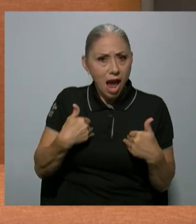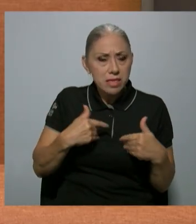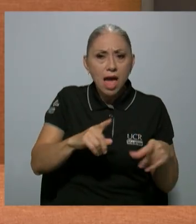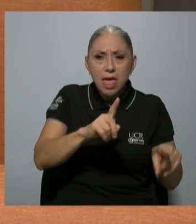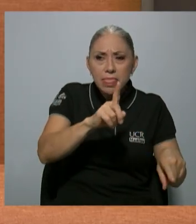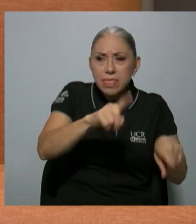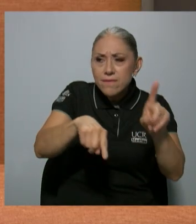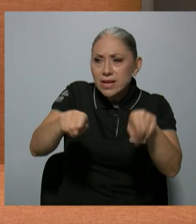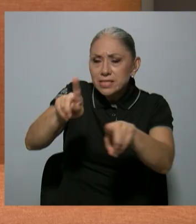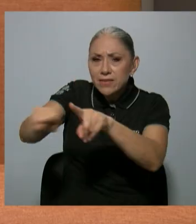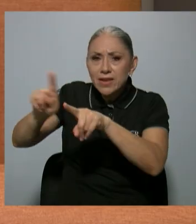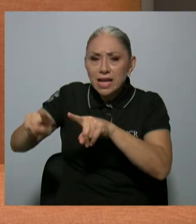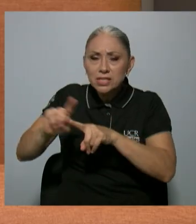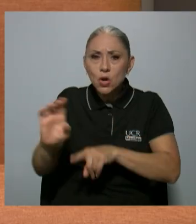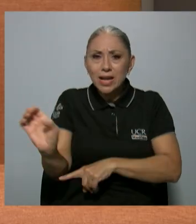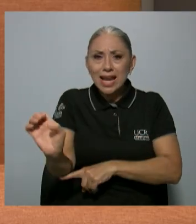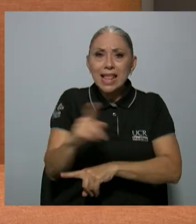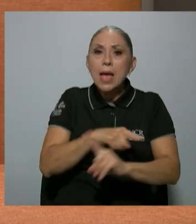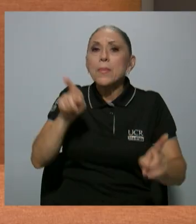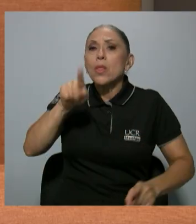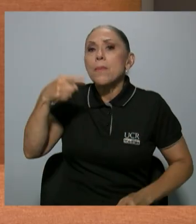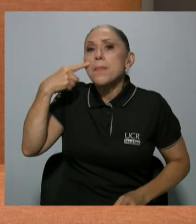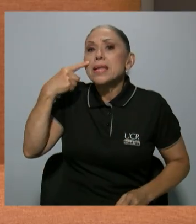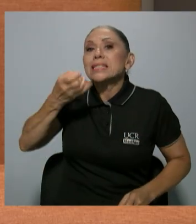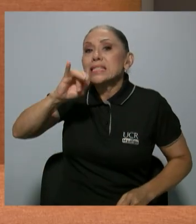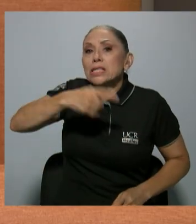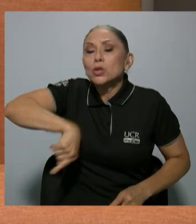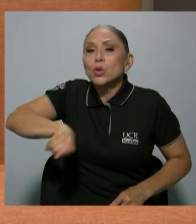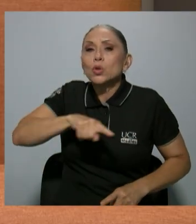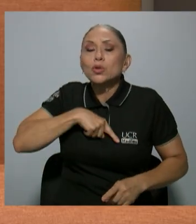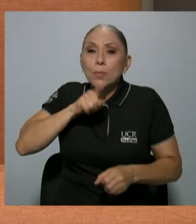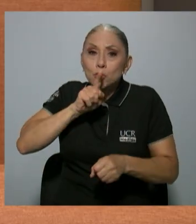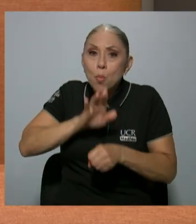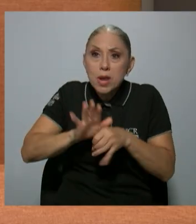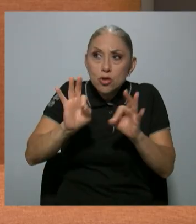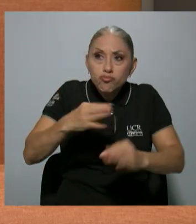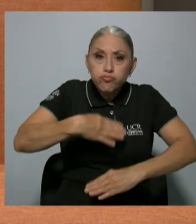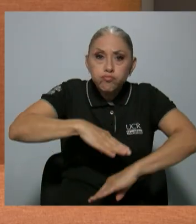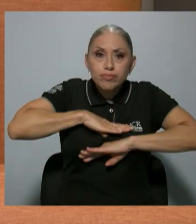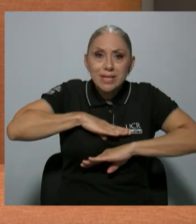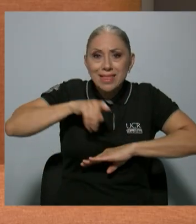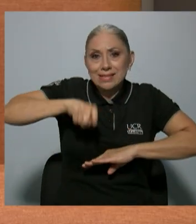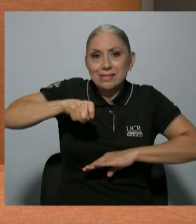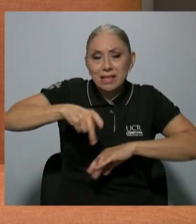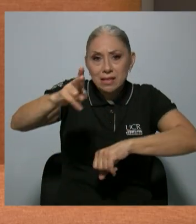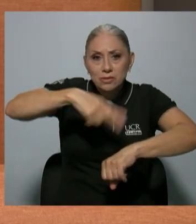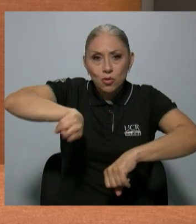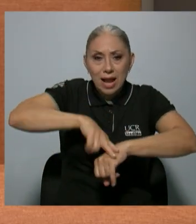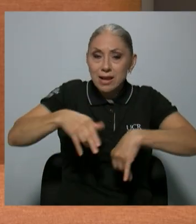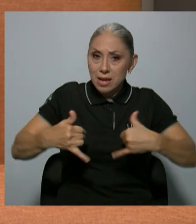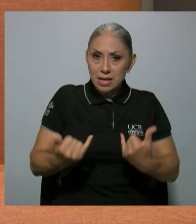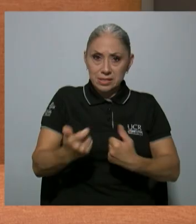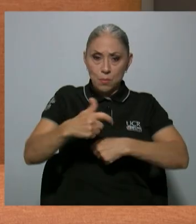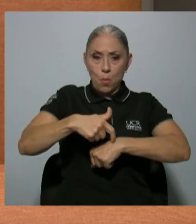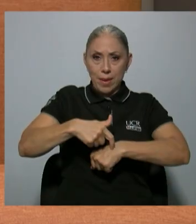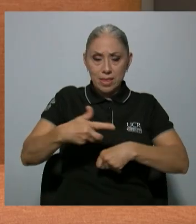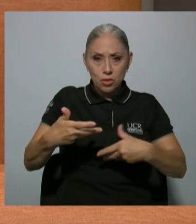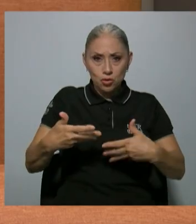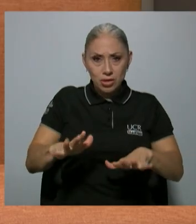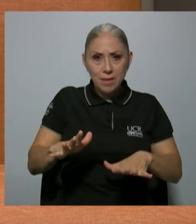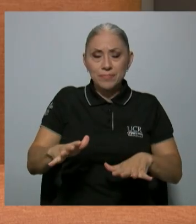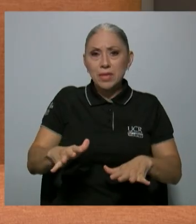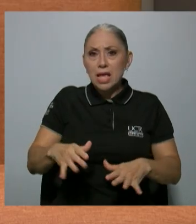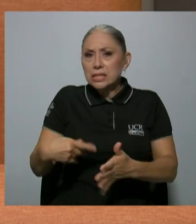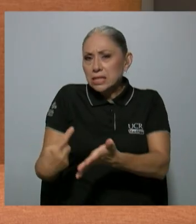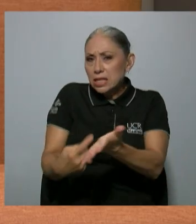energética, pero hay también que ver si estamos cumpliendo con la demanda pues, nacional. En este momento hay una discusión incluso de si